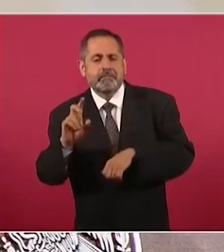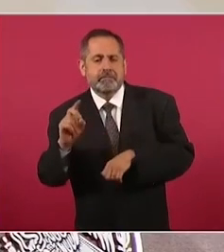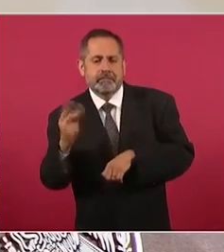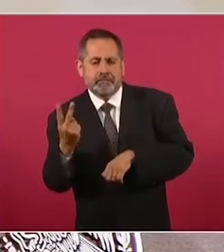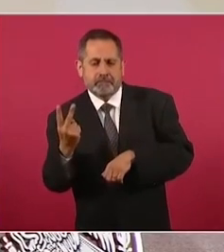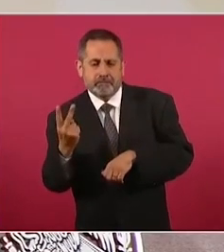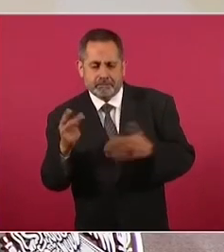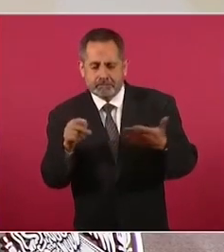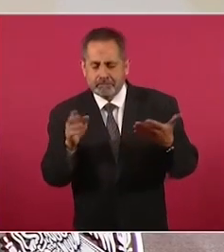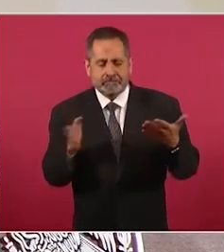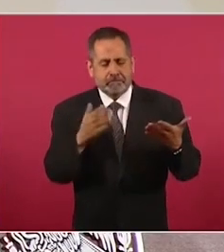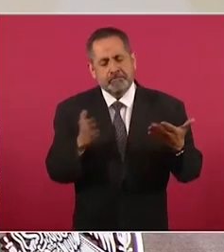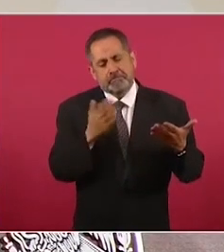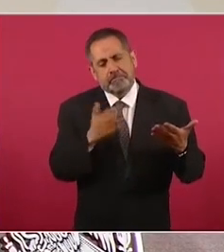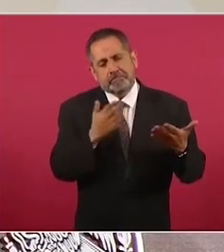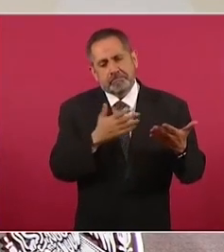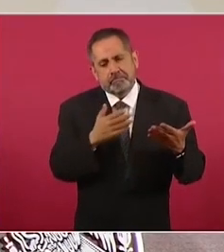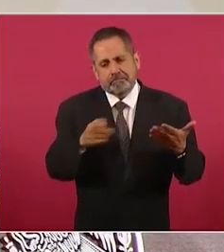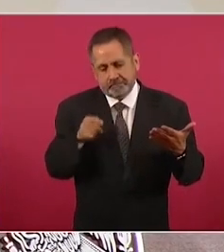luego de varios días